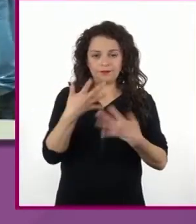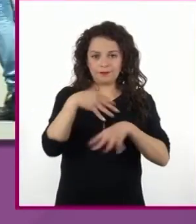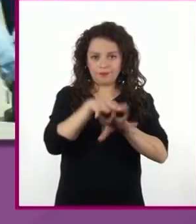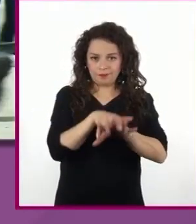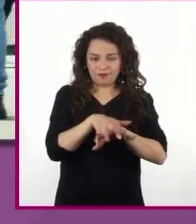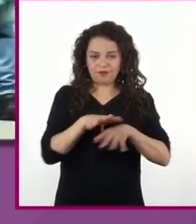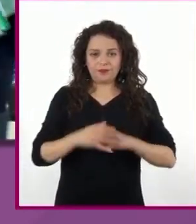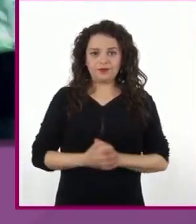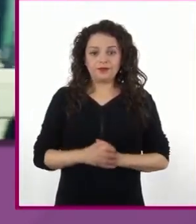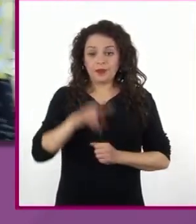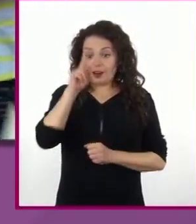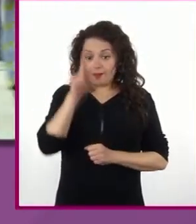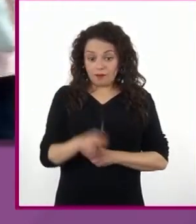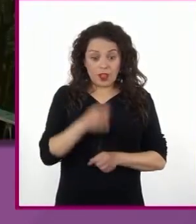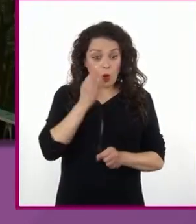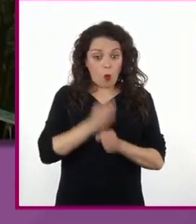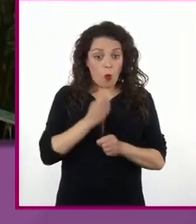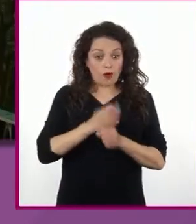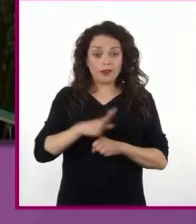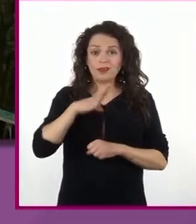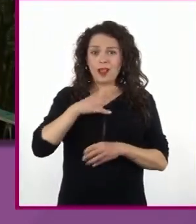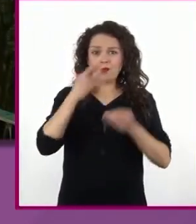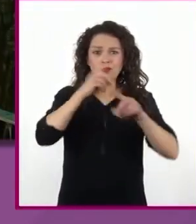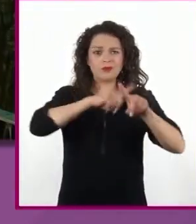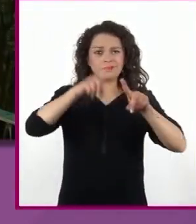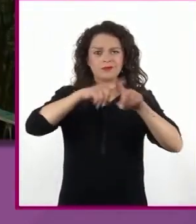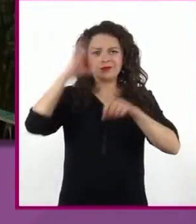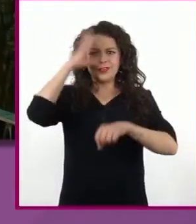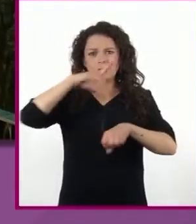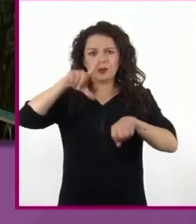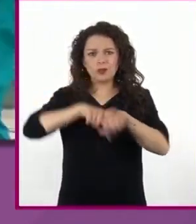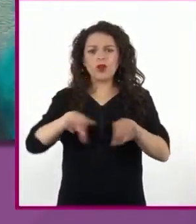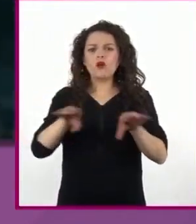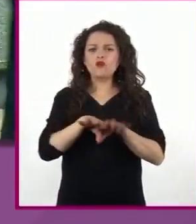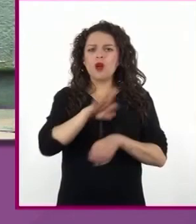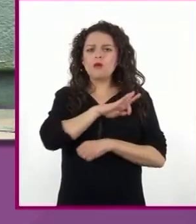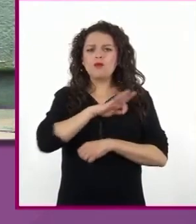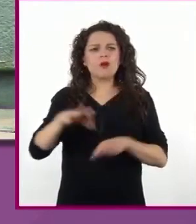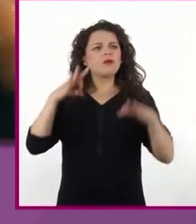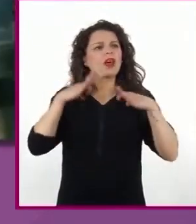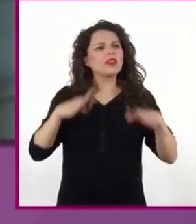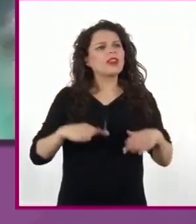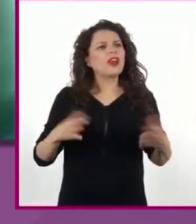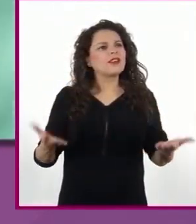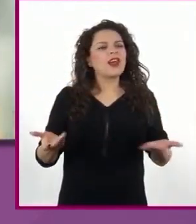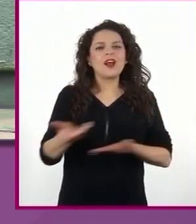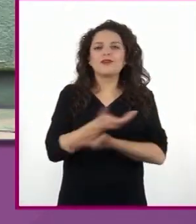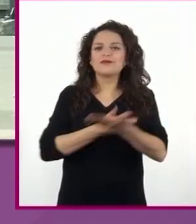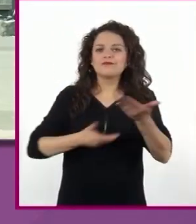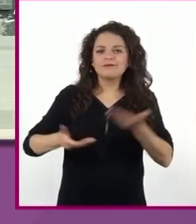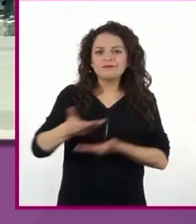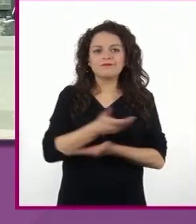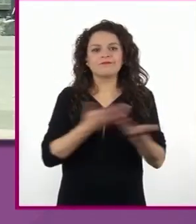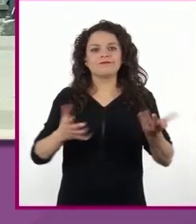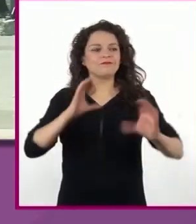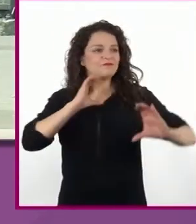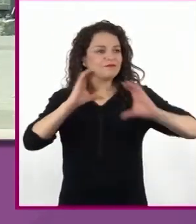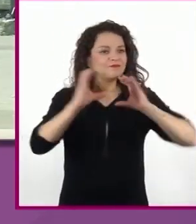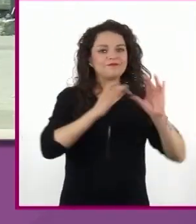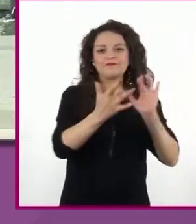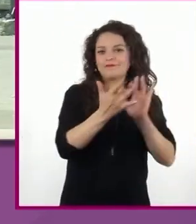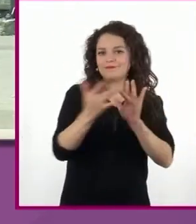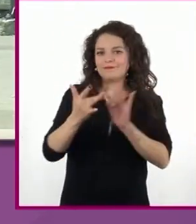Vivimos en una realidad intercultural. Para lograr una convivencia armónica y una coexistencia pacífica, es